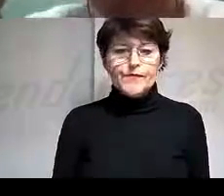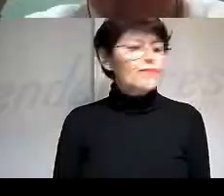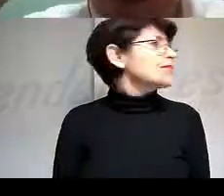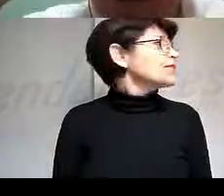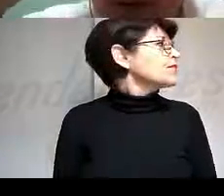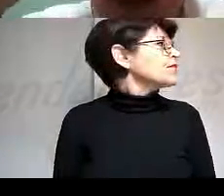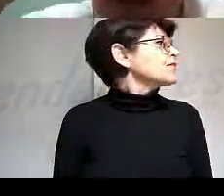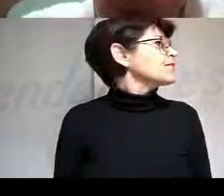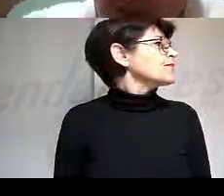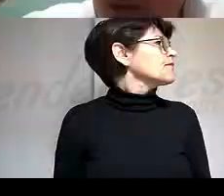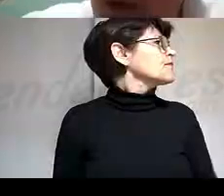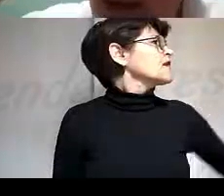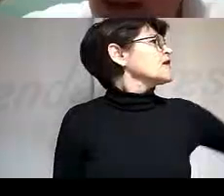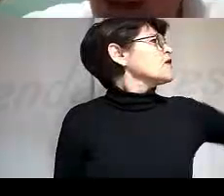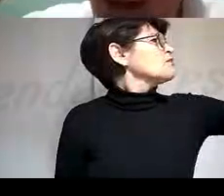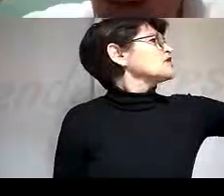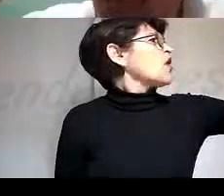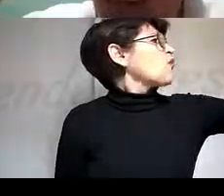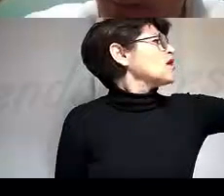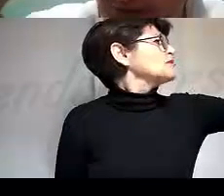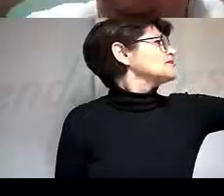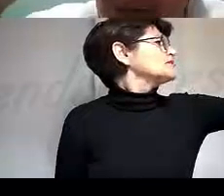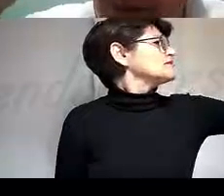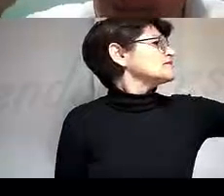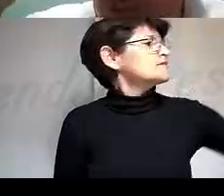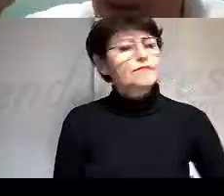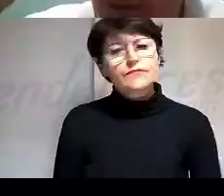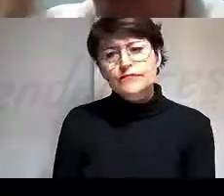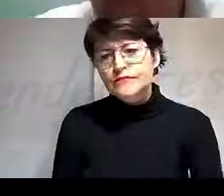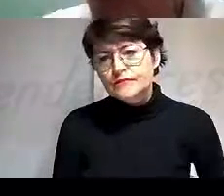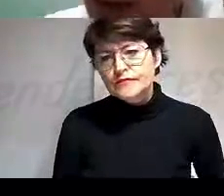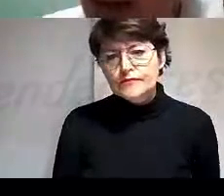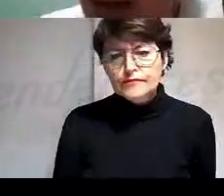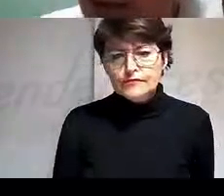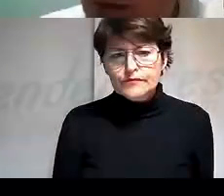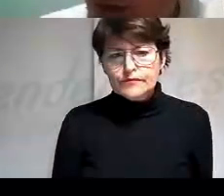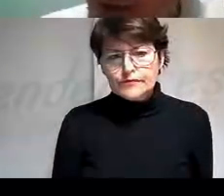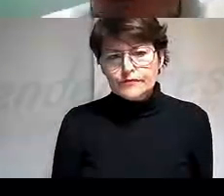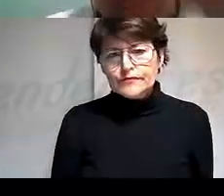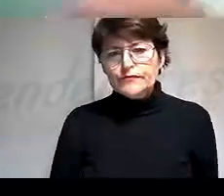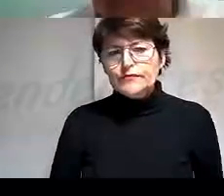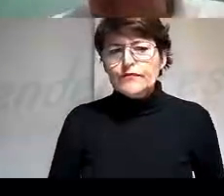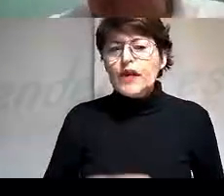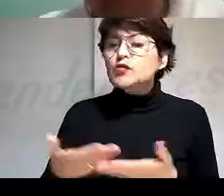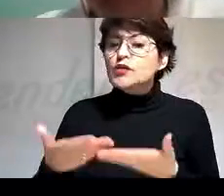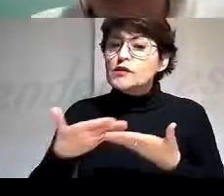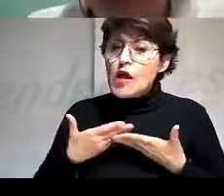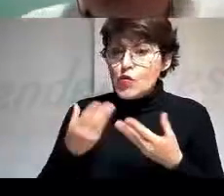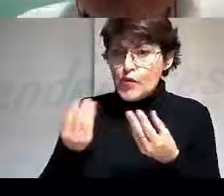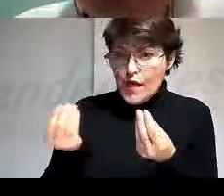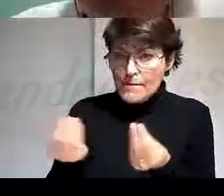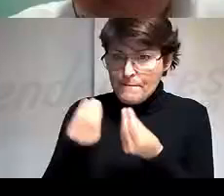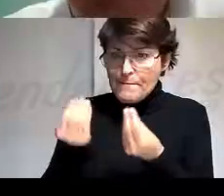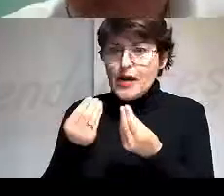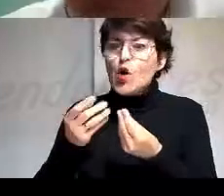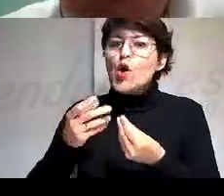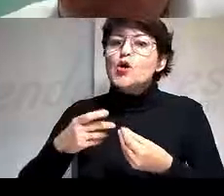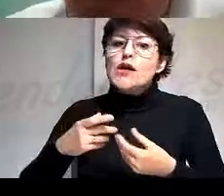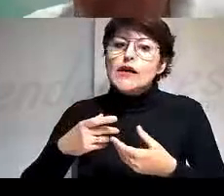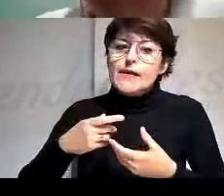musculatura estriada, ¿no? Pero vamos a conseguir una relajación de la musculatura y una relajación de los vasos, lo que nos va a venir